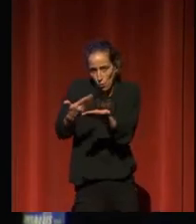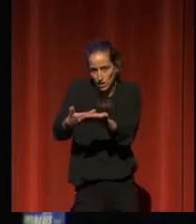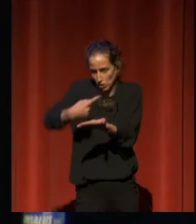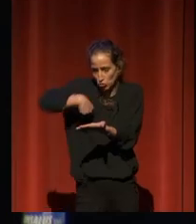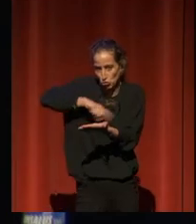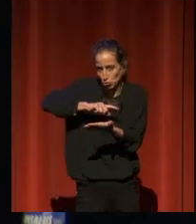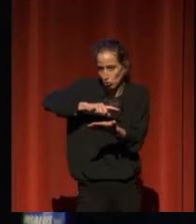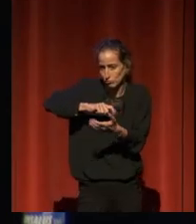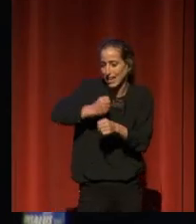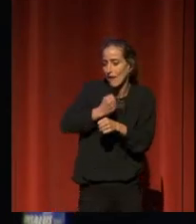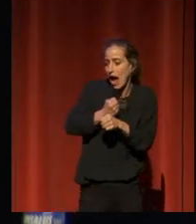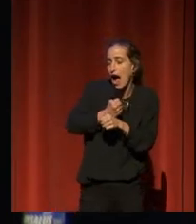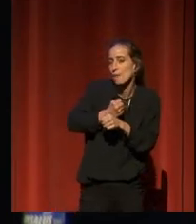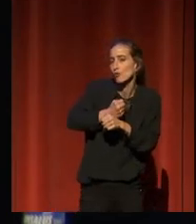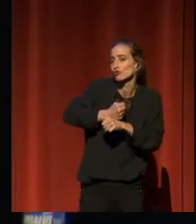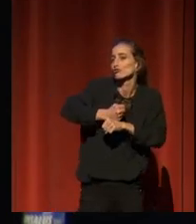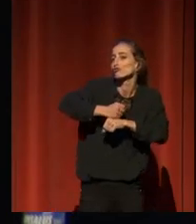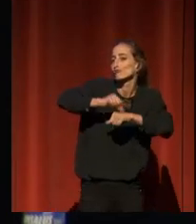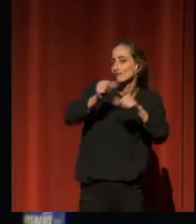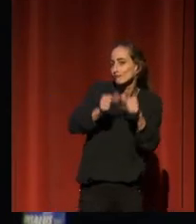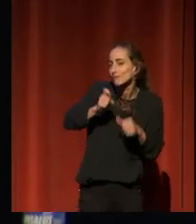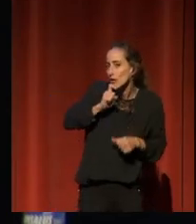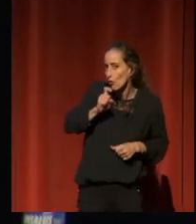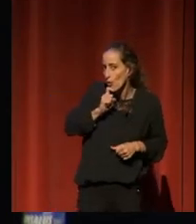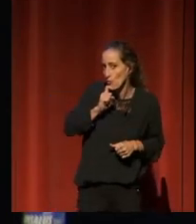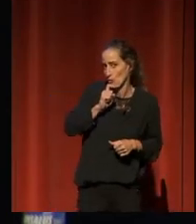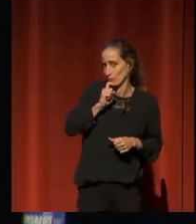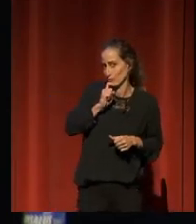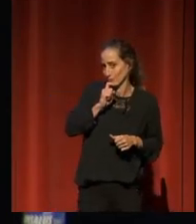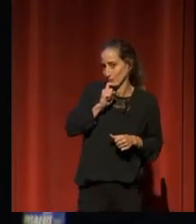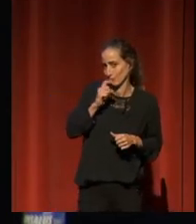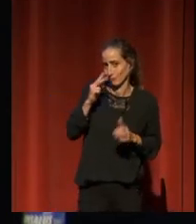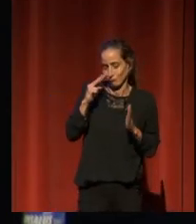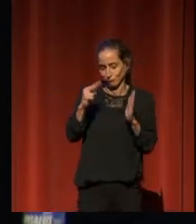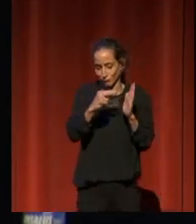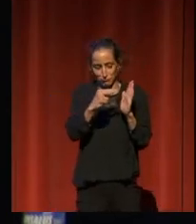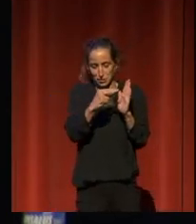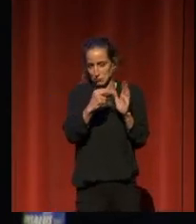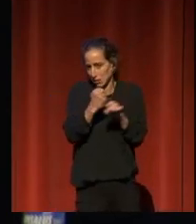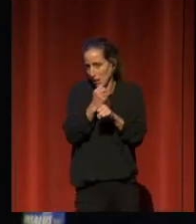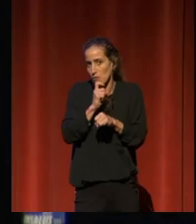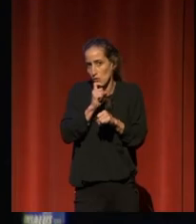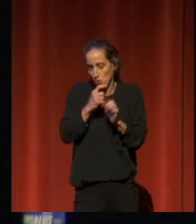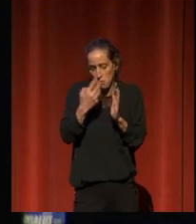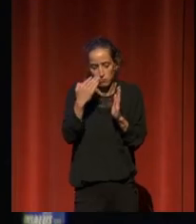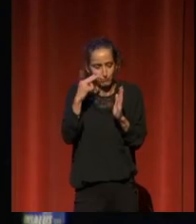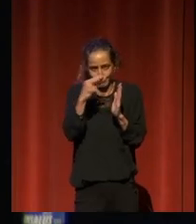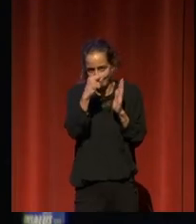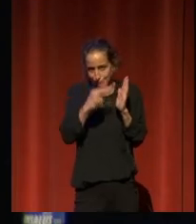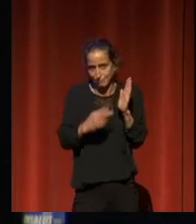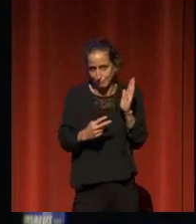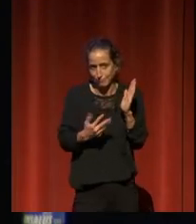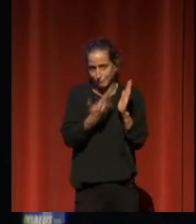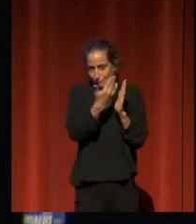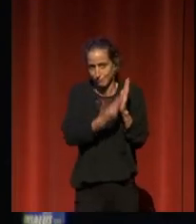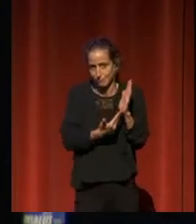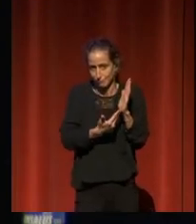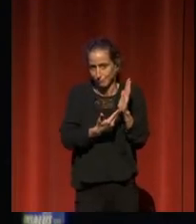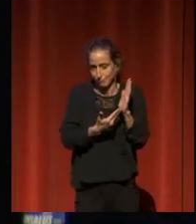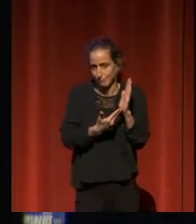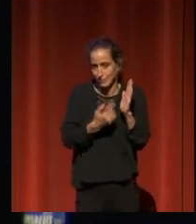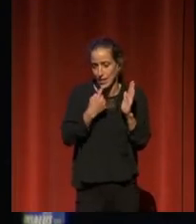trabajamos describen la forma en la que trabajamos entonces Cuáles son las ventajas y